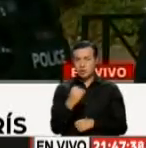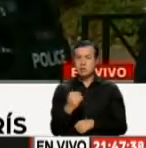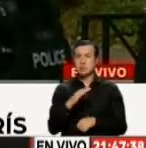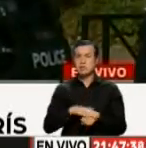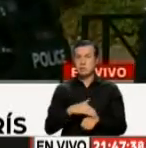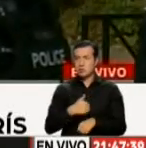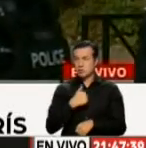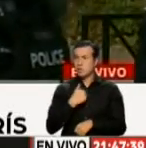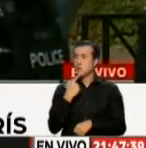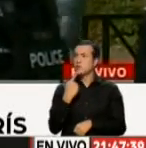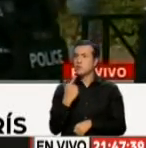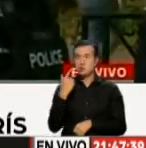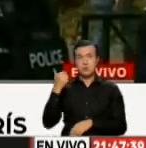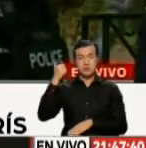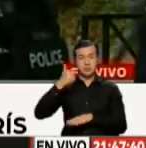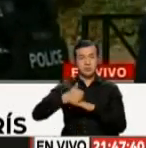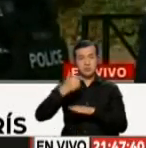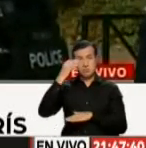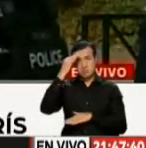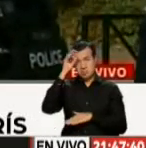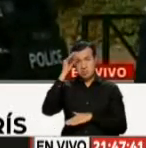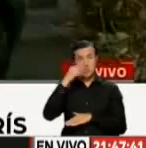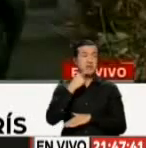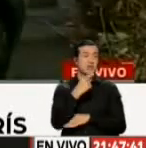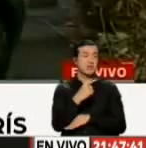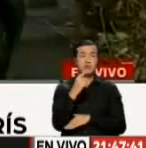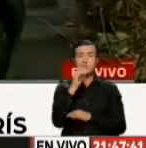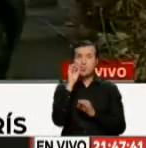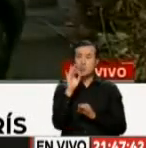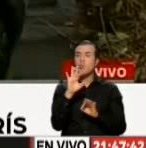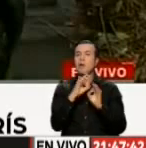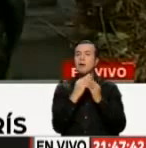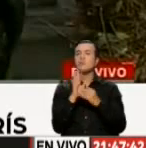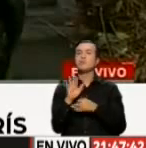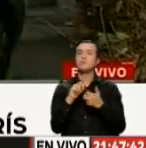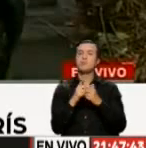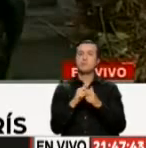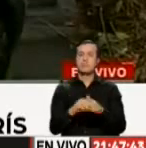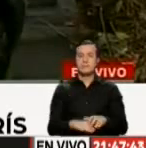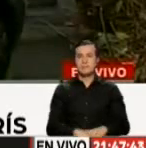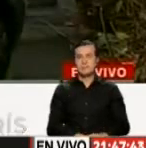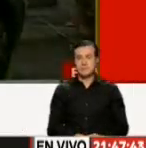se adjudicó el ataque, pero las autoridades aseguran que se trató de un incidente familiar.